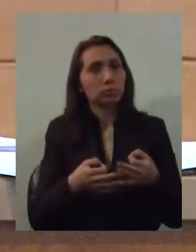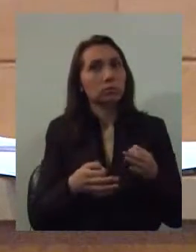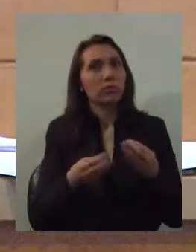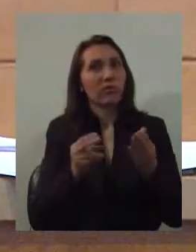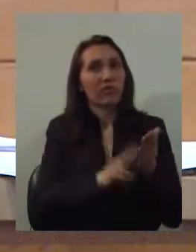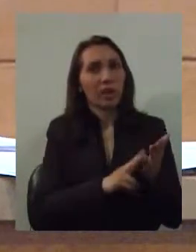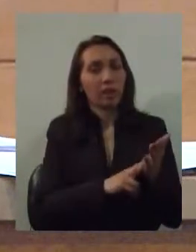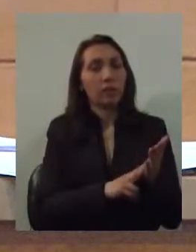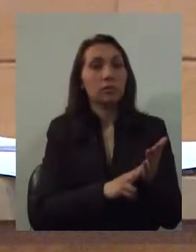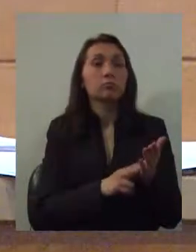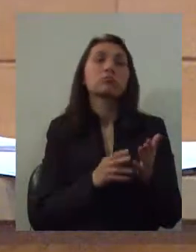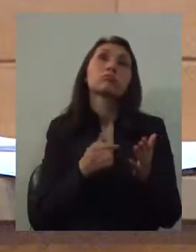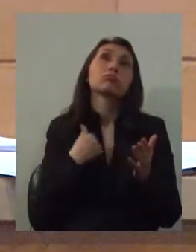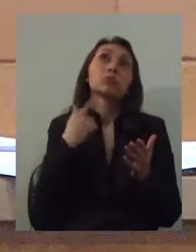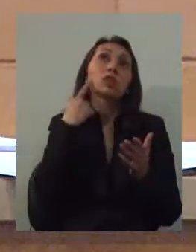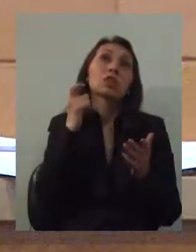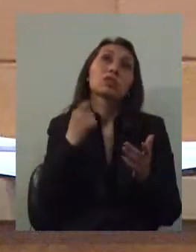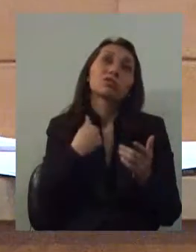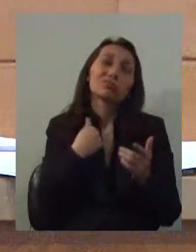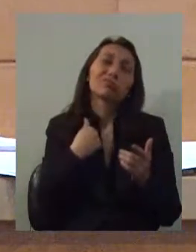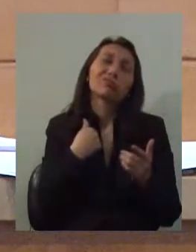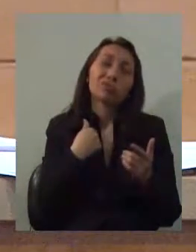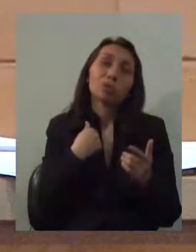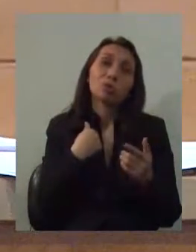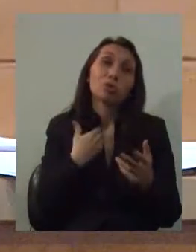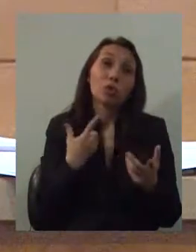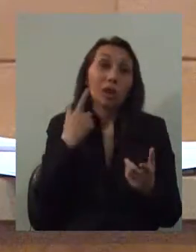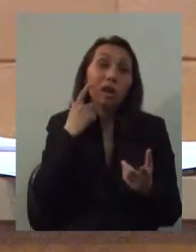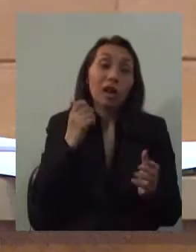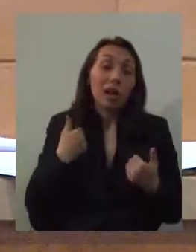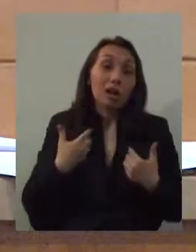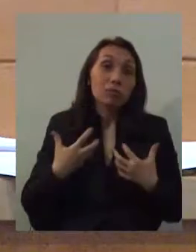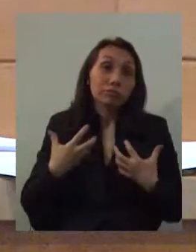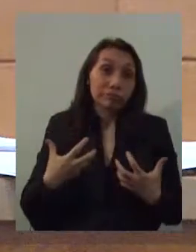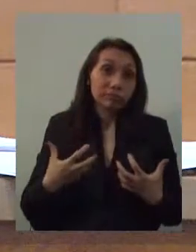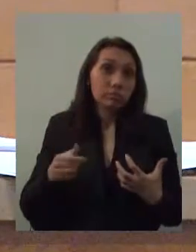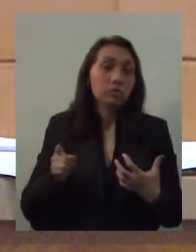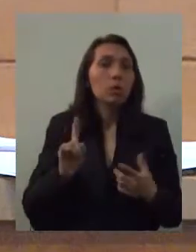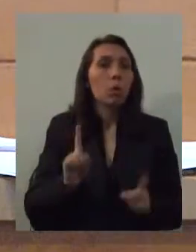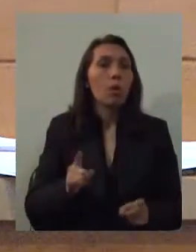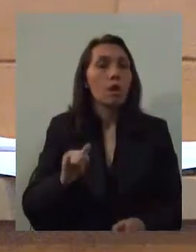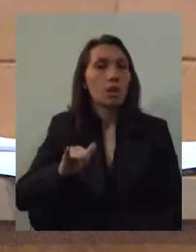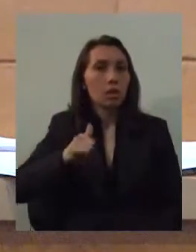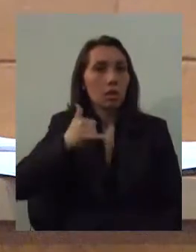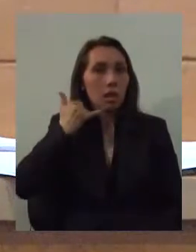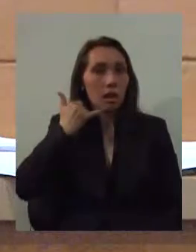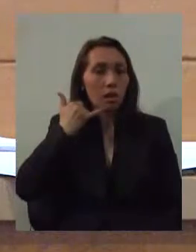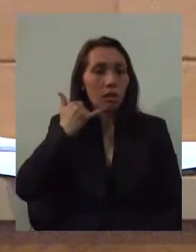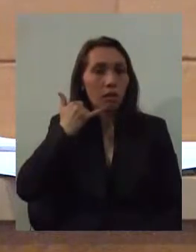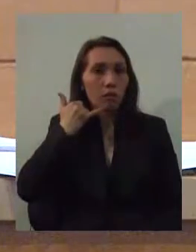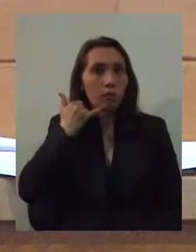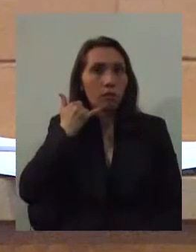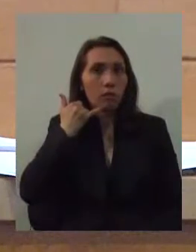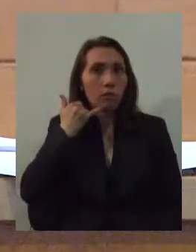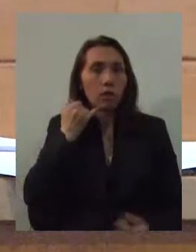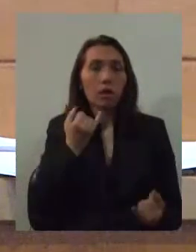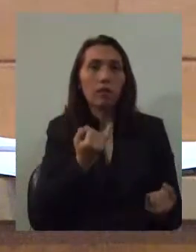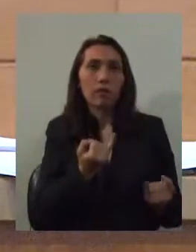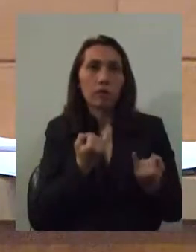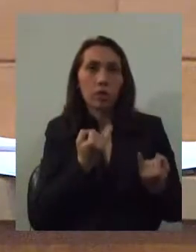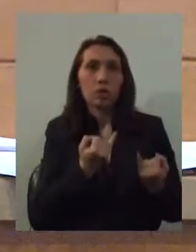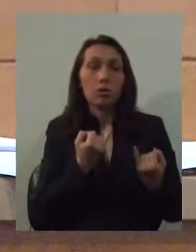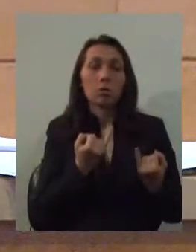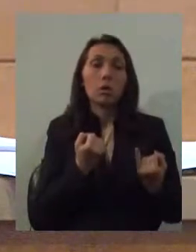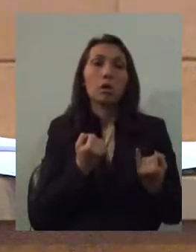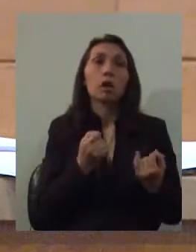más... Yo me atrevería hasta tomar un teléfono e informarme